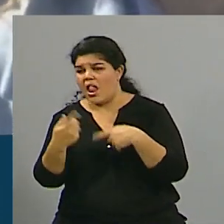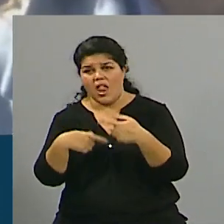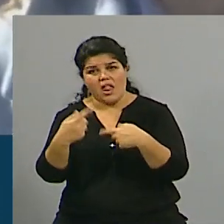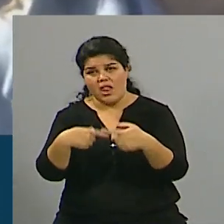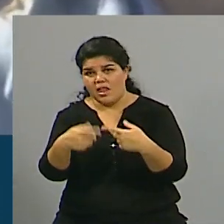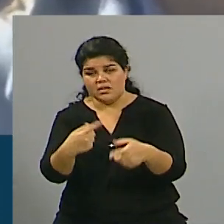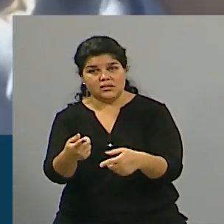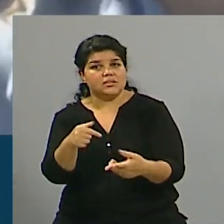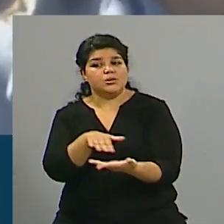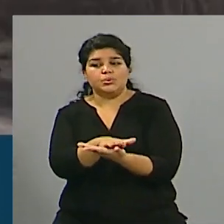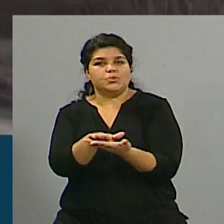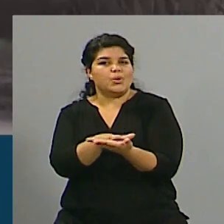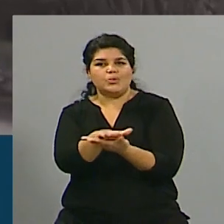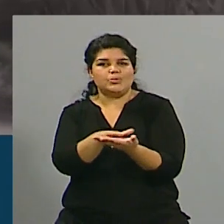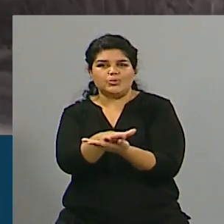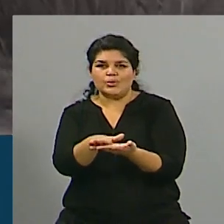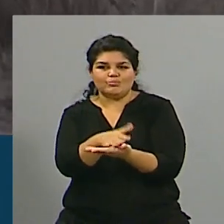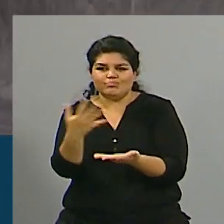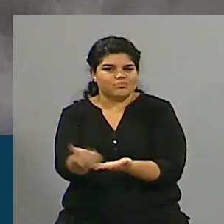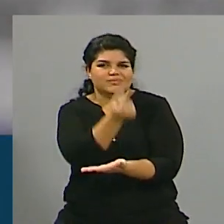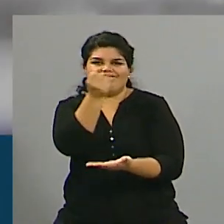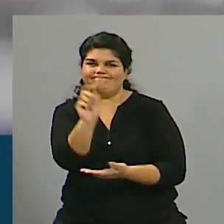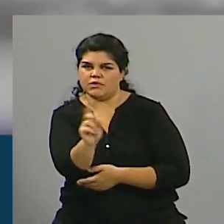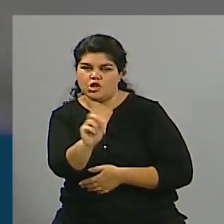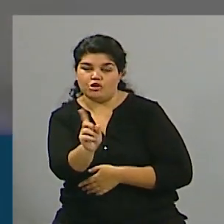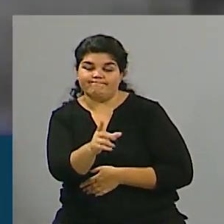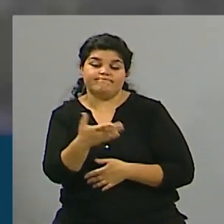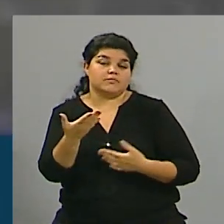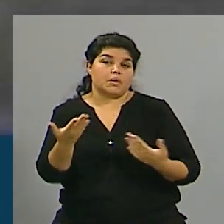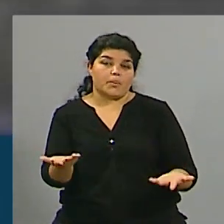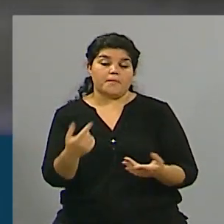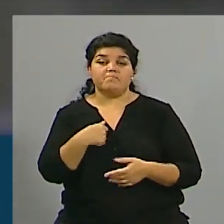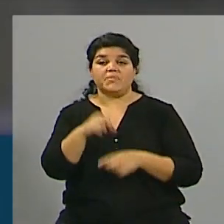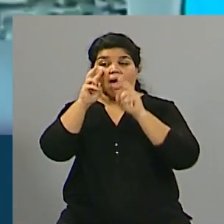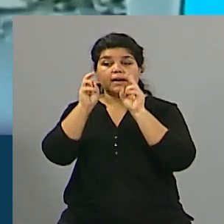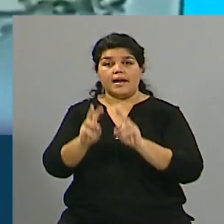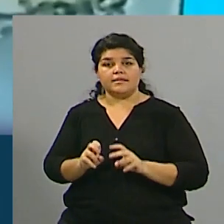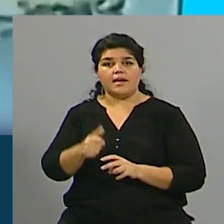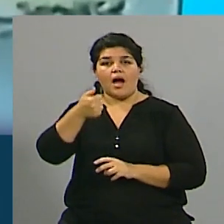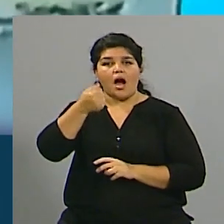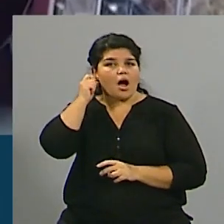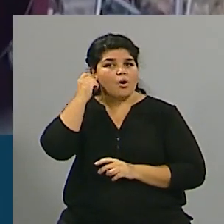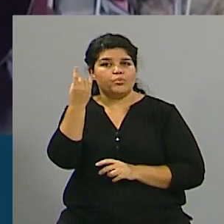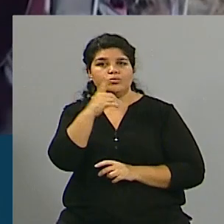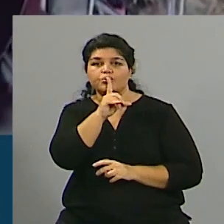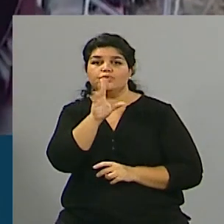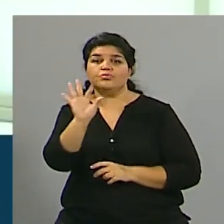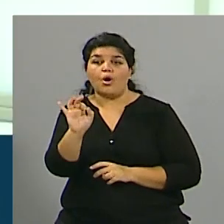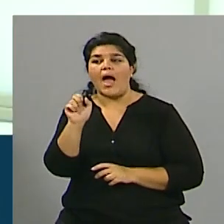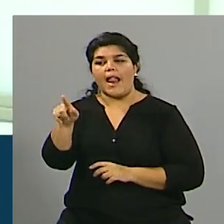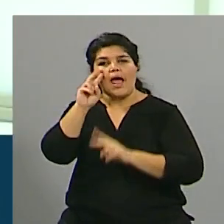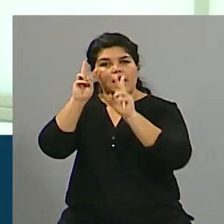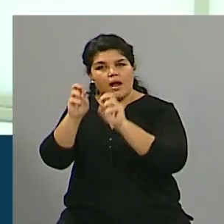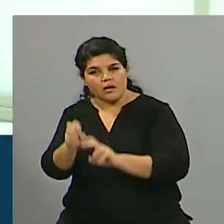ahora no tener una solución. Pero bueno, como decíamos, el análisis de Augusto Grilli Fox en un ratito nada más. Y después vamos a estar